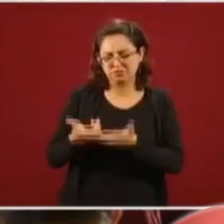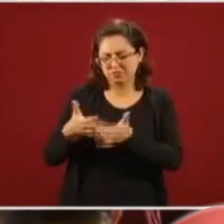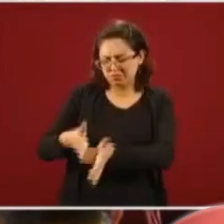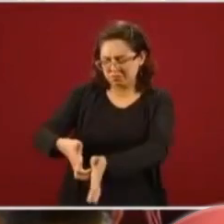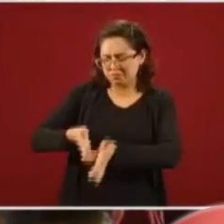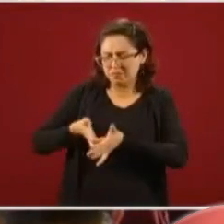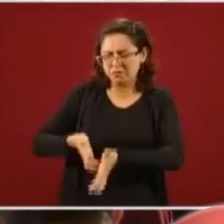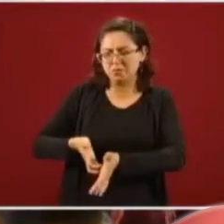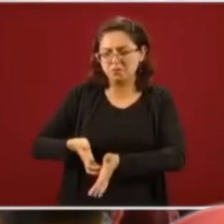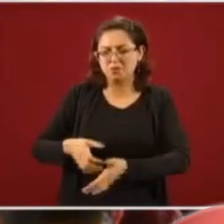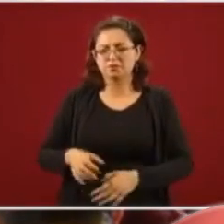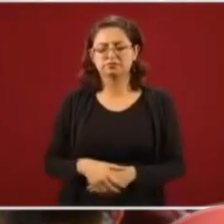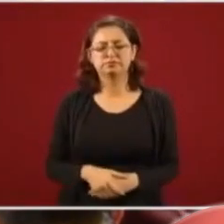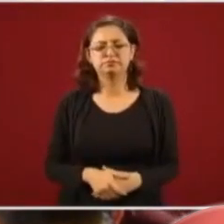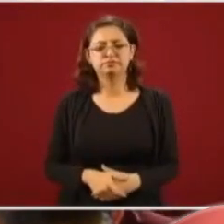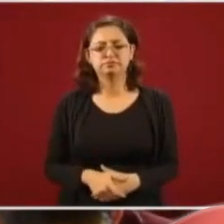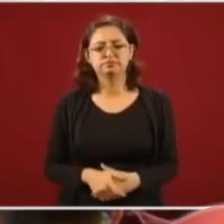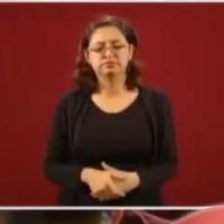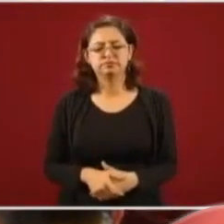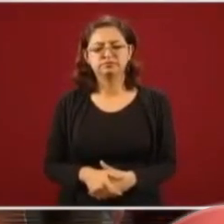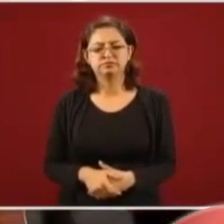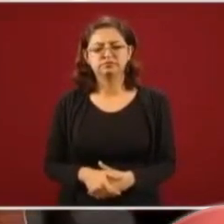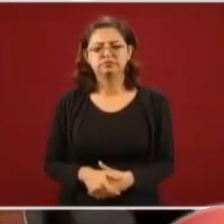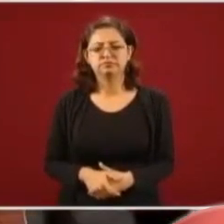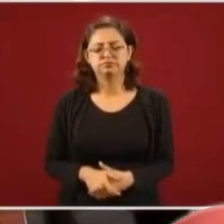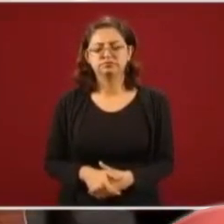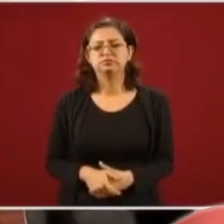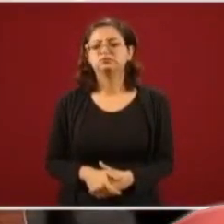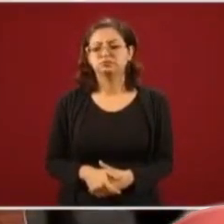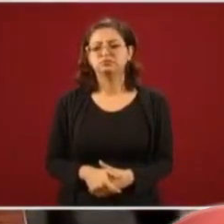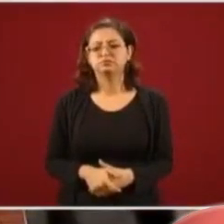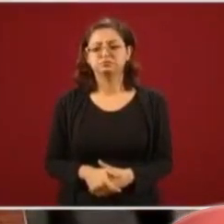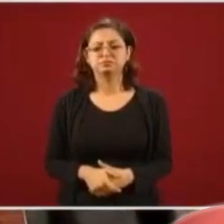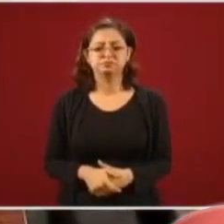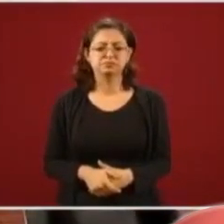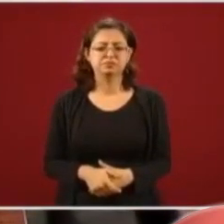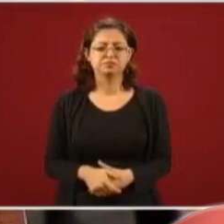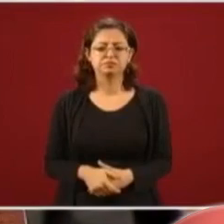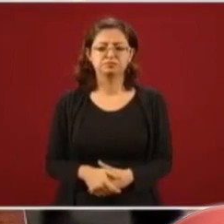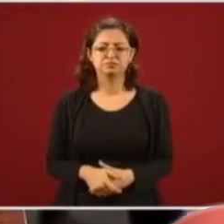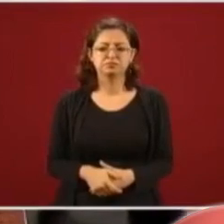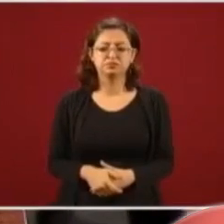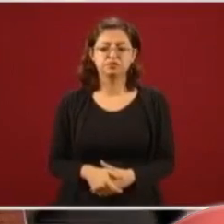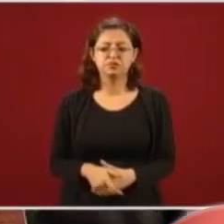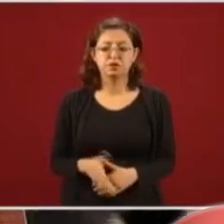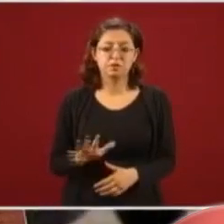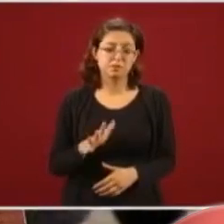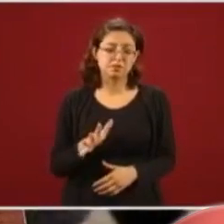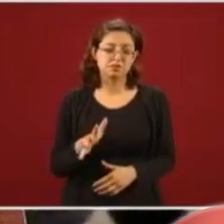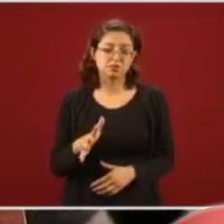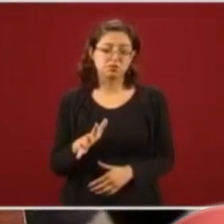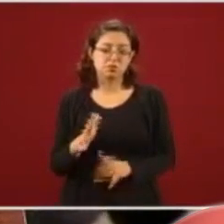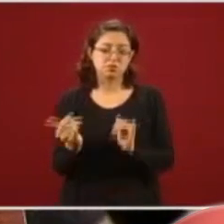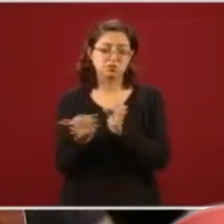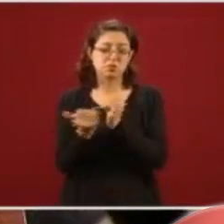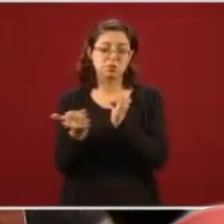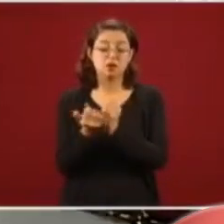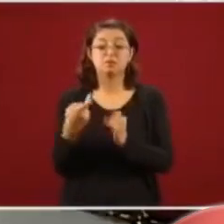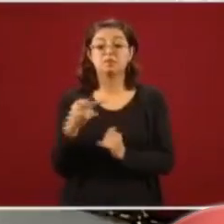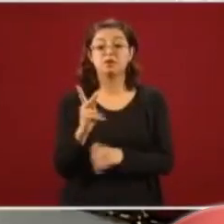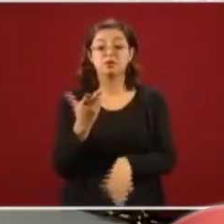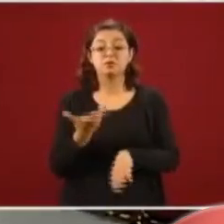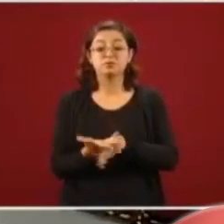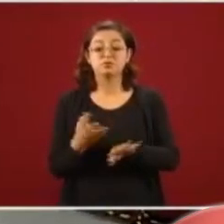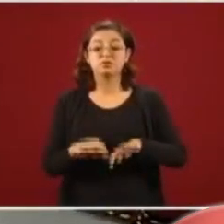Sí, una cantidad similar, parecida, no exactamente, pero lo importante es eso,